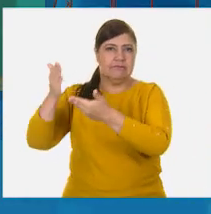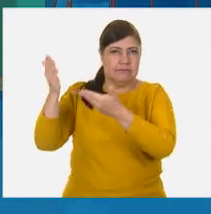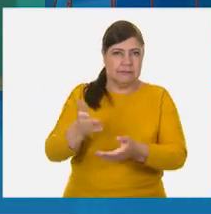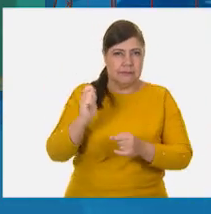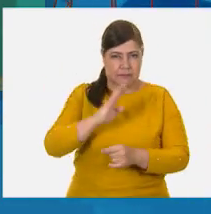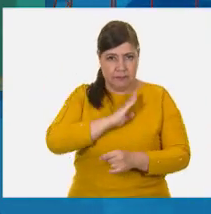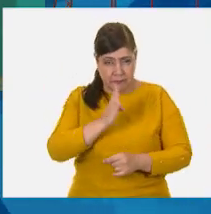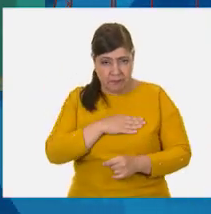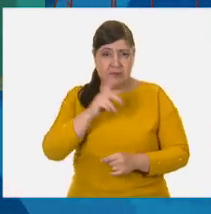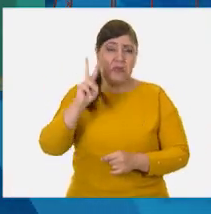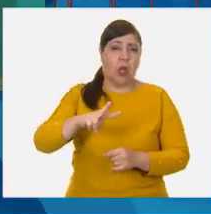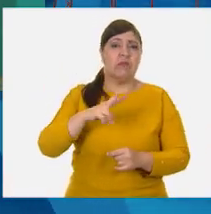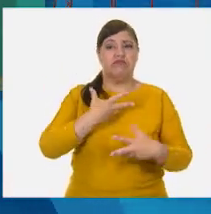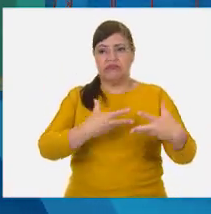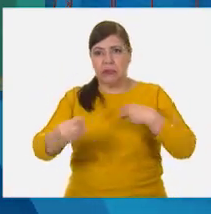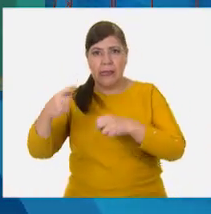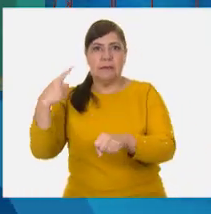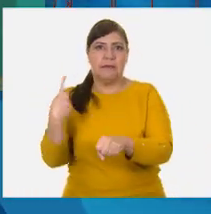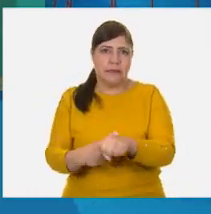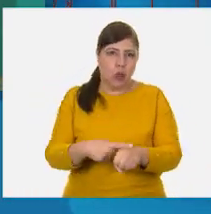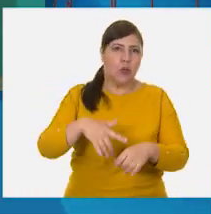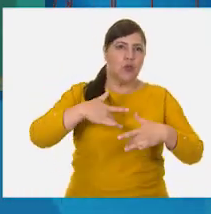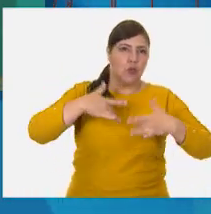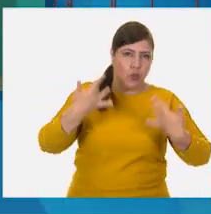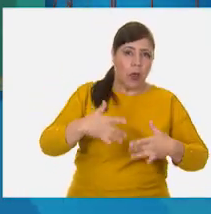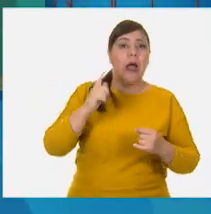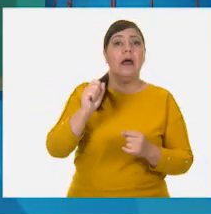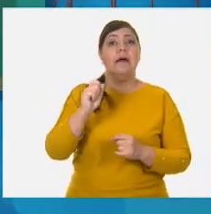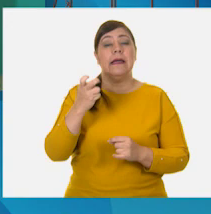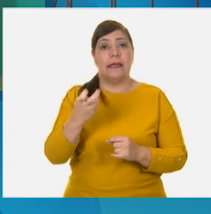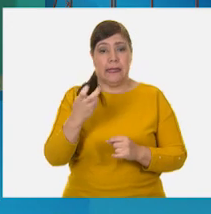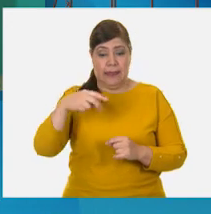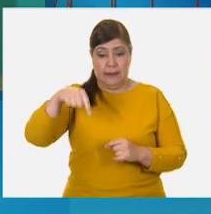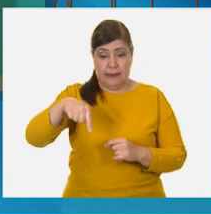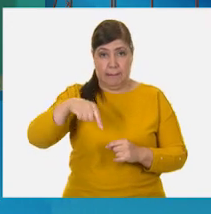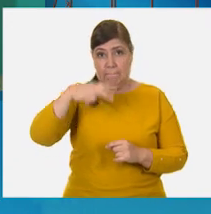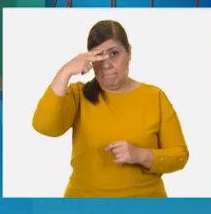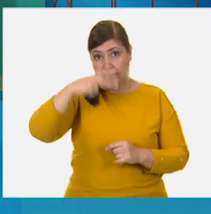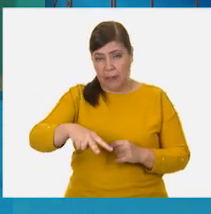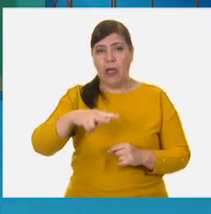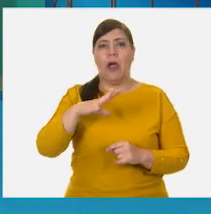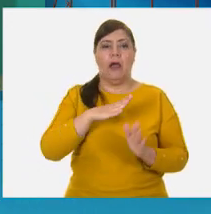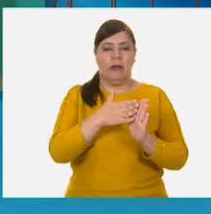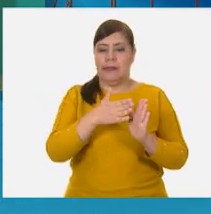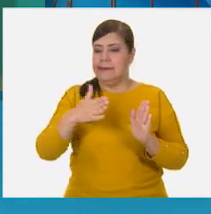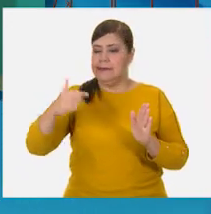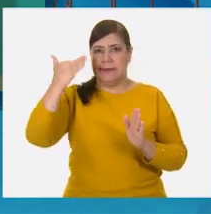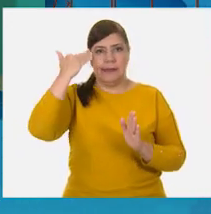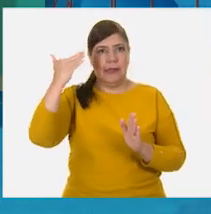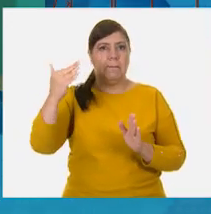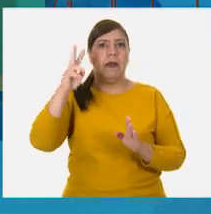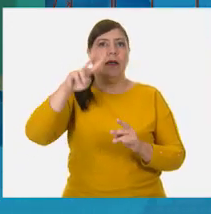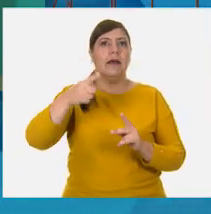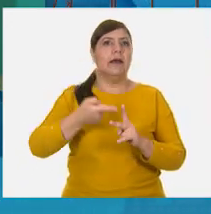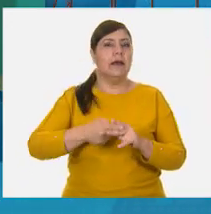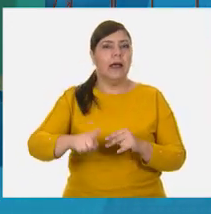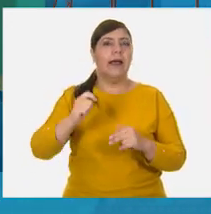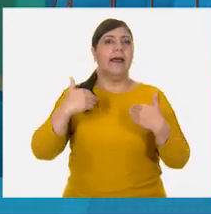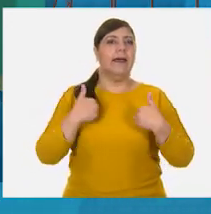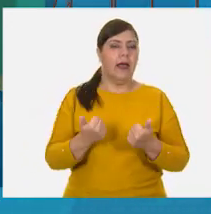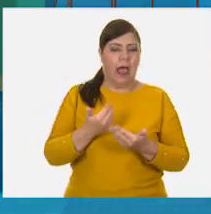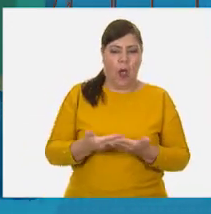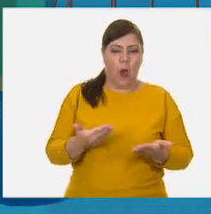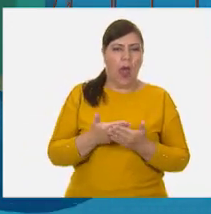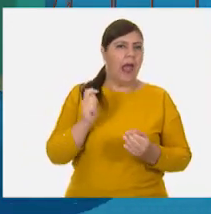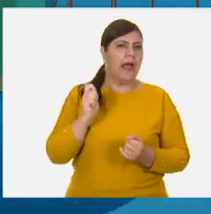enfermedad y muerte para todos. Nuestro país entró en una nueva etapa muy importante para entender qué es lo que somos al día de